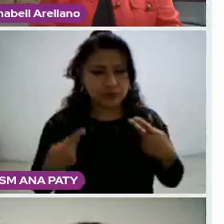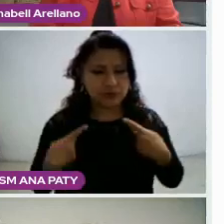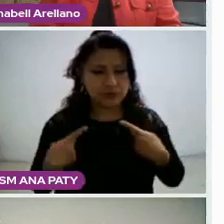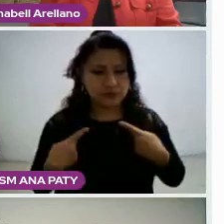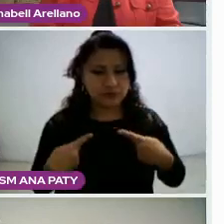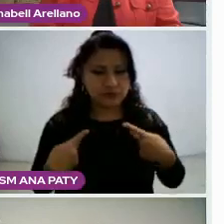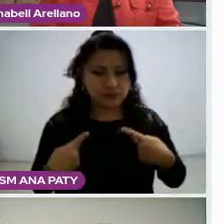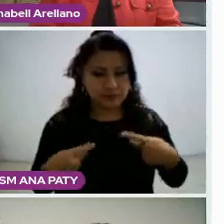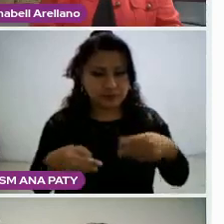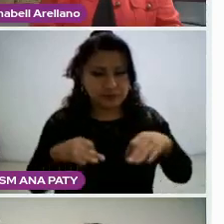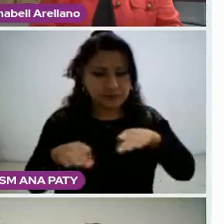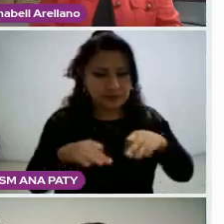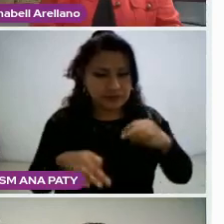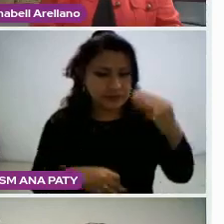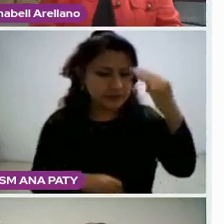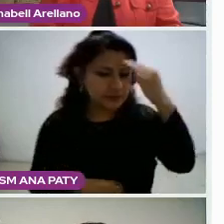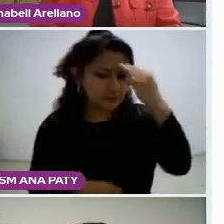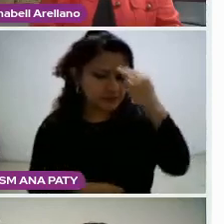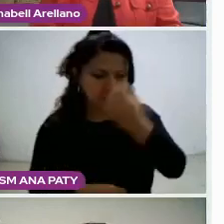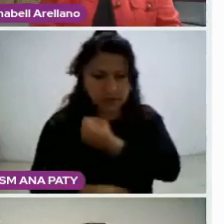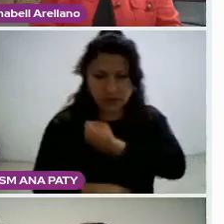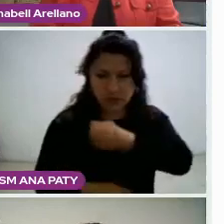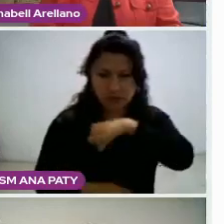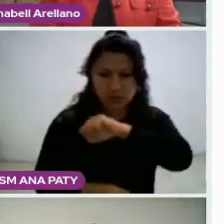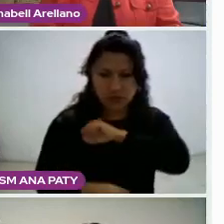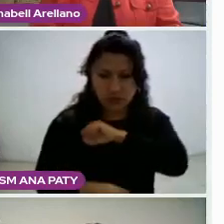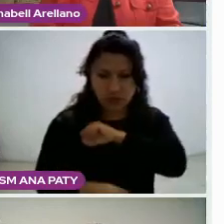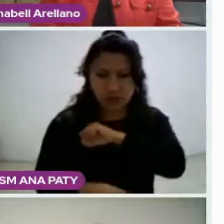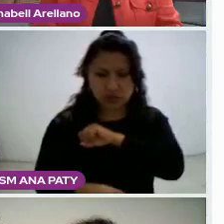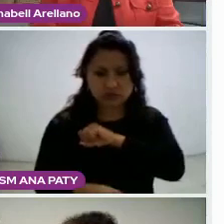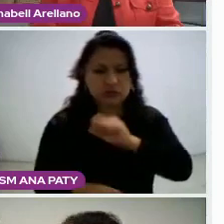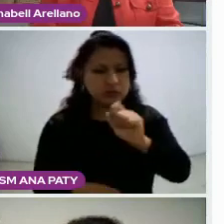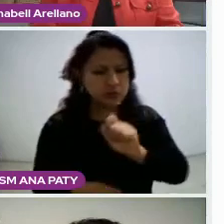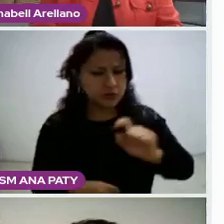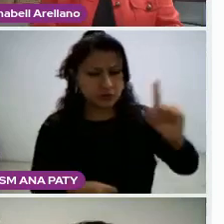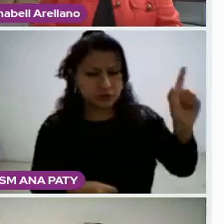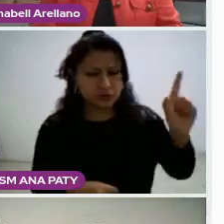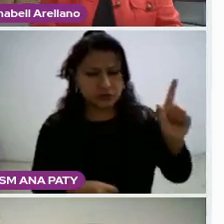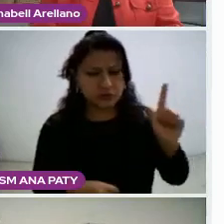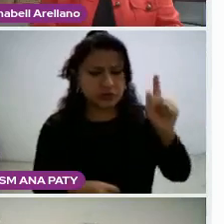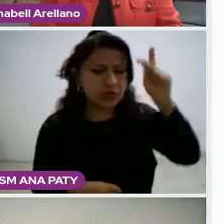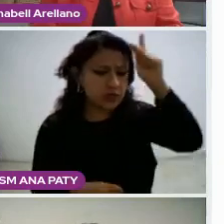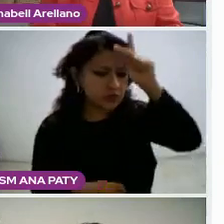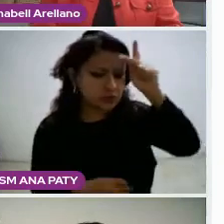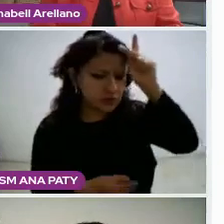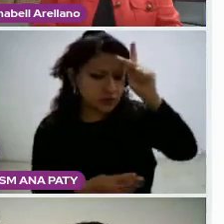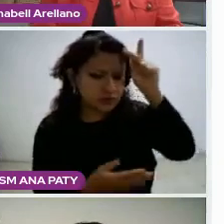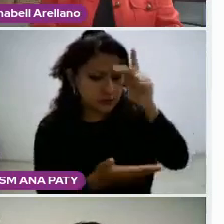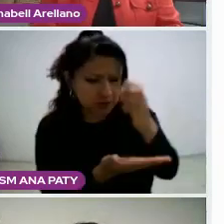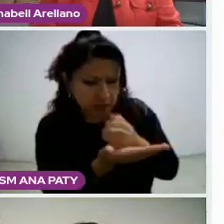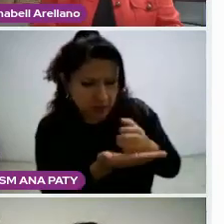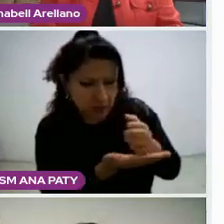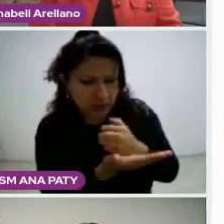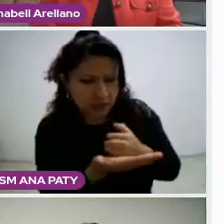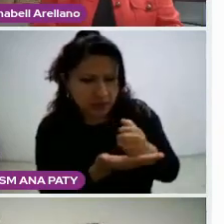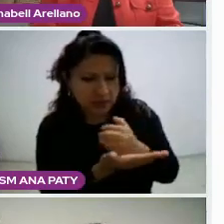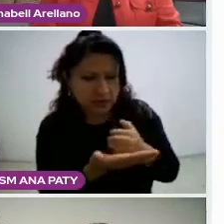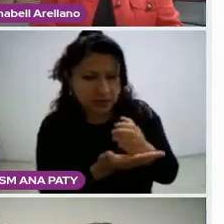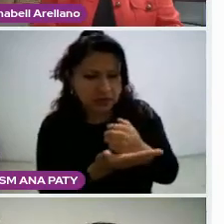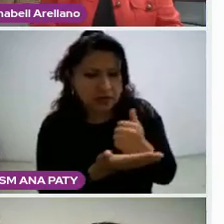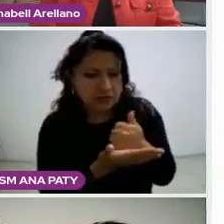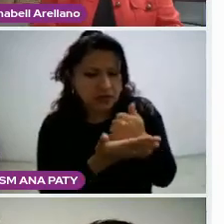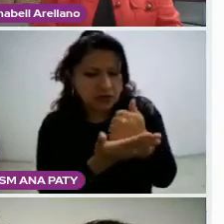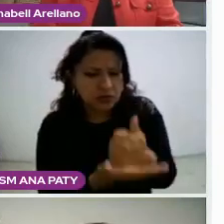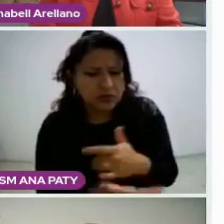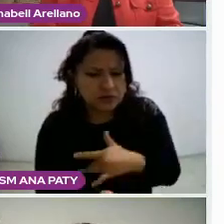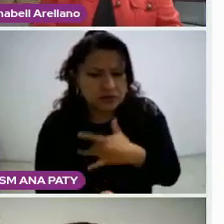como nosotros los psiquiatras, pues le ponemos esta sintomatología porque necesita abordarse de diferente manera